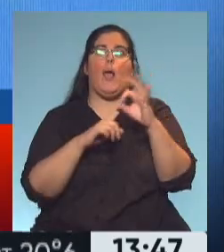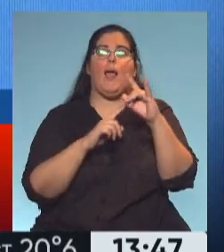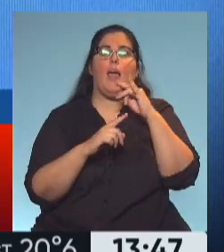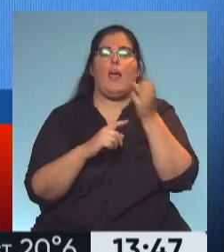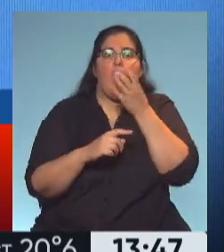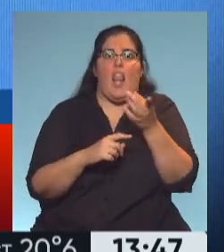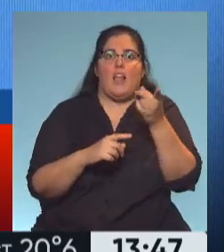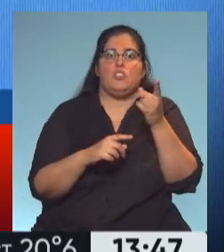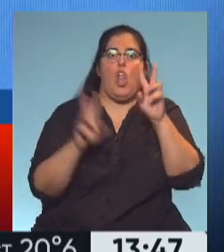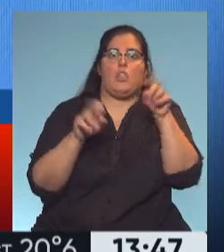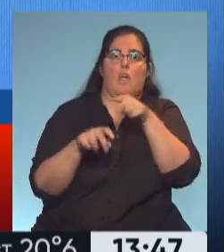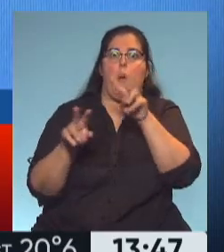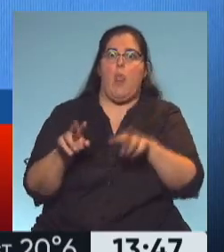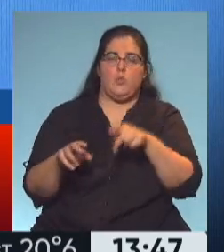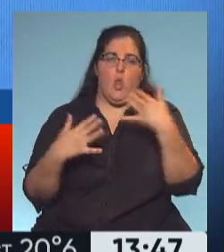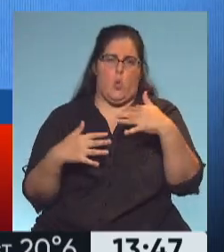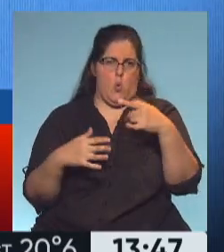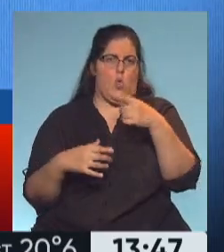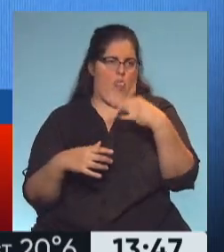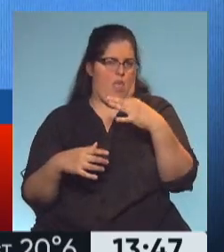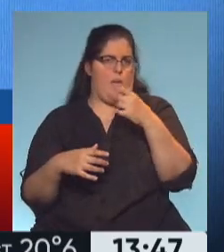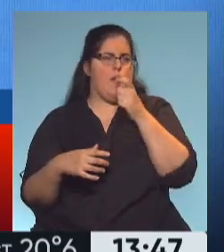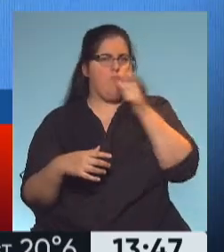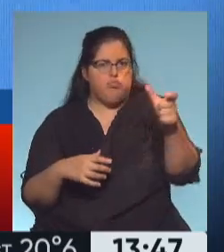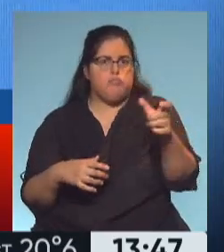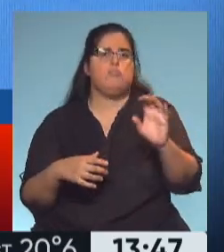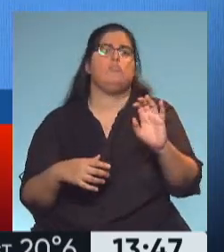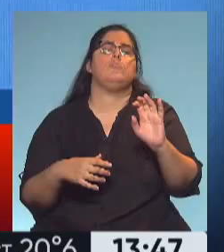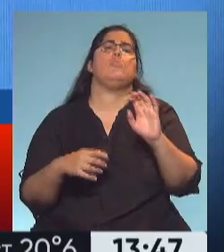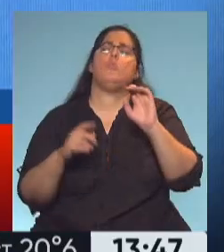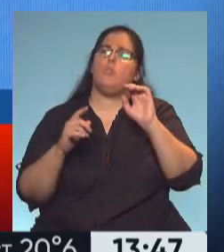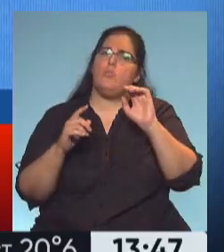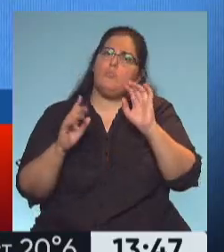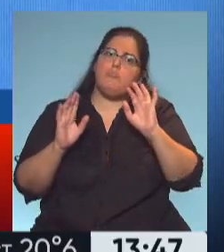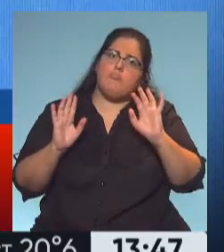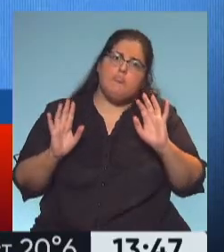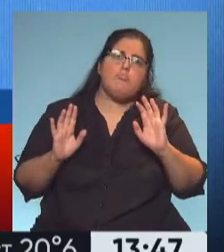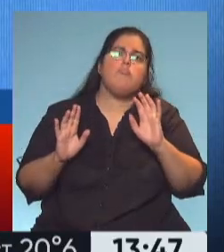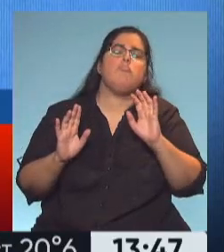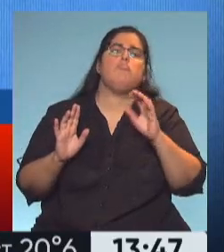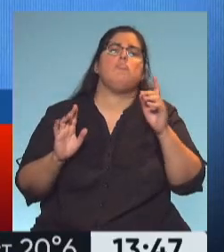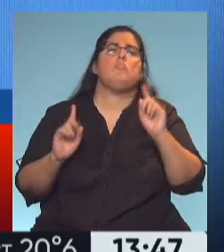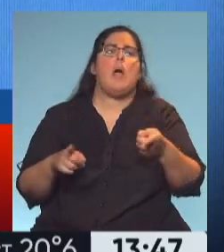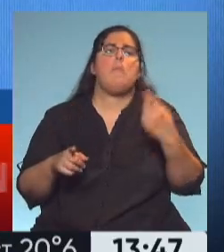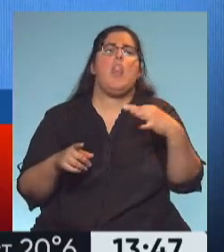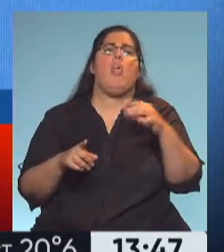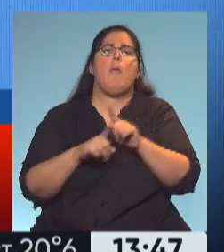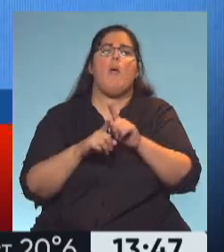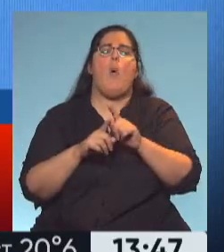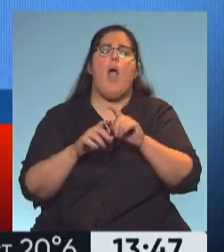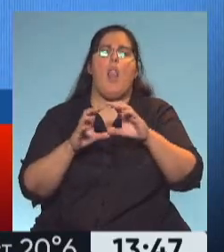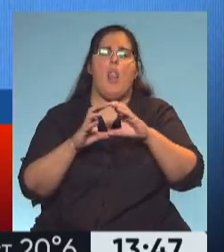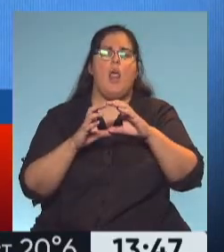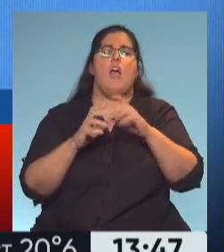sobre Venezuela. Que las conteste de palabra y que limpien los cañones de